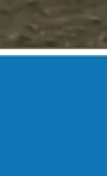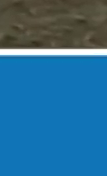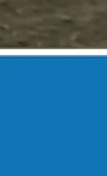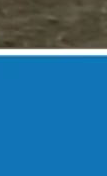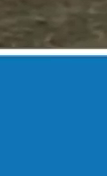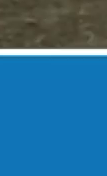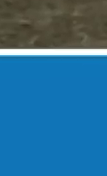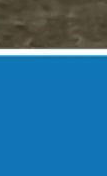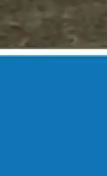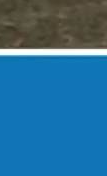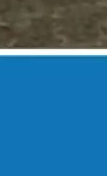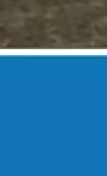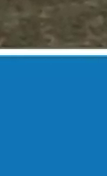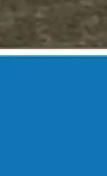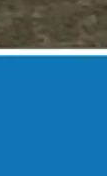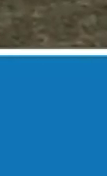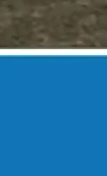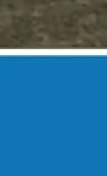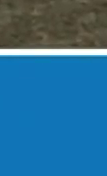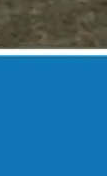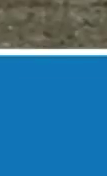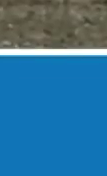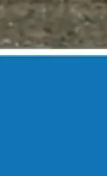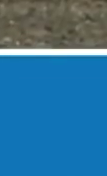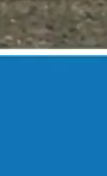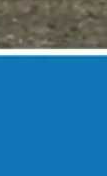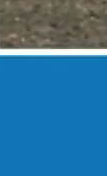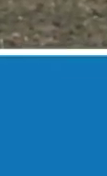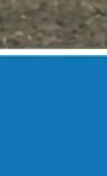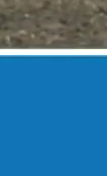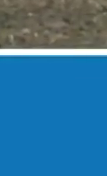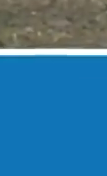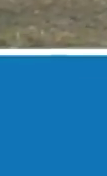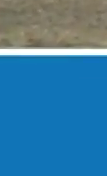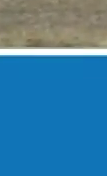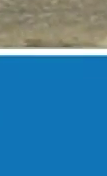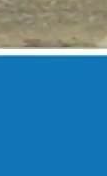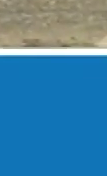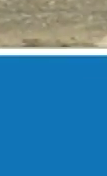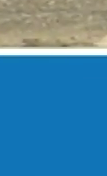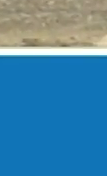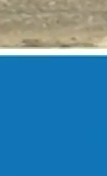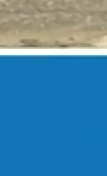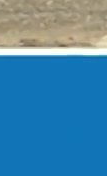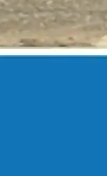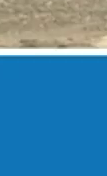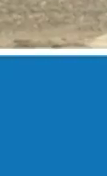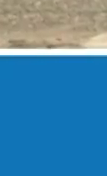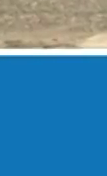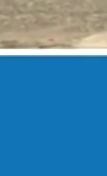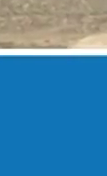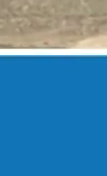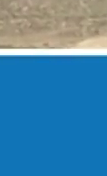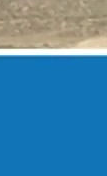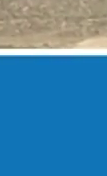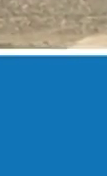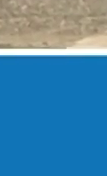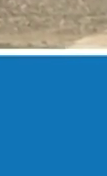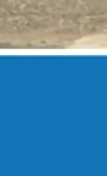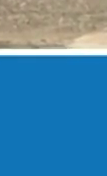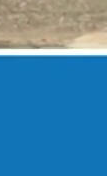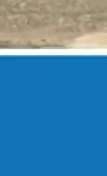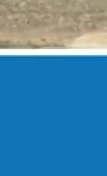vamos haciendo el surco para la siembra para la producción venezuela tiene que vivir